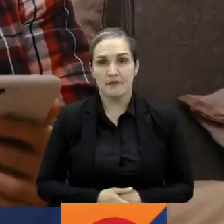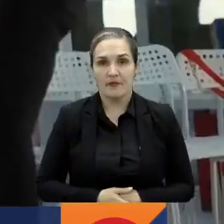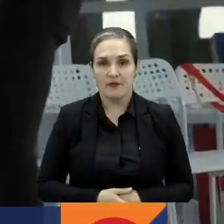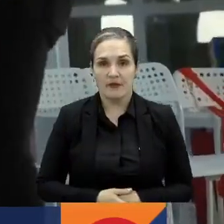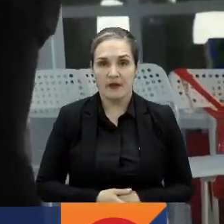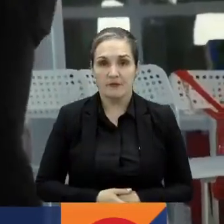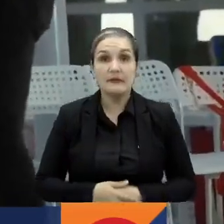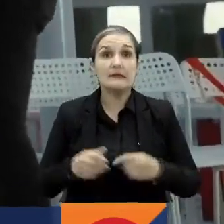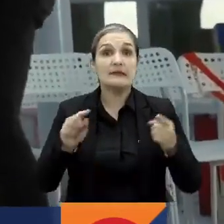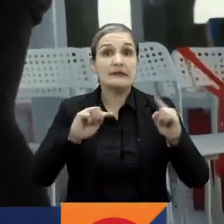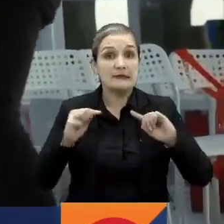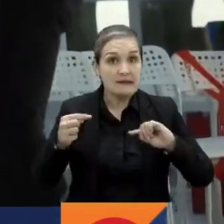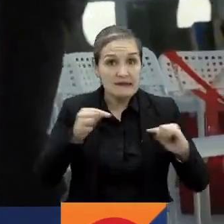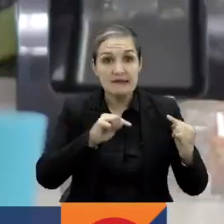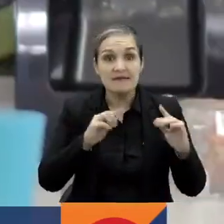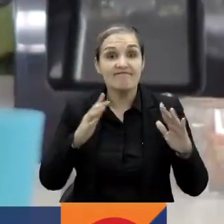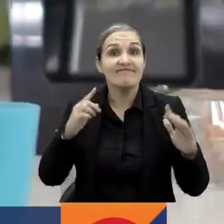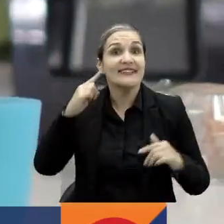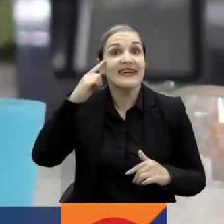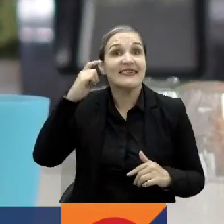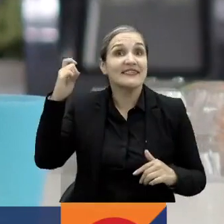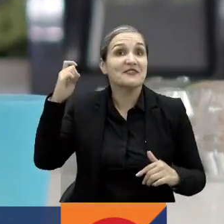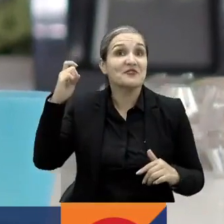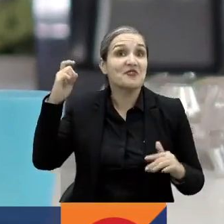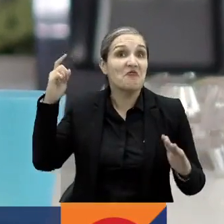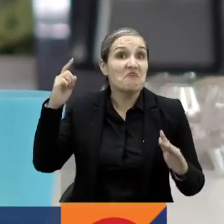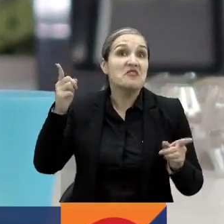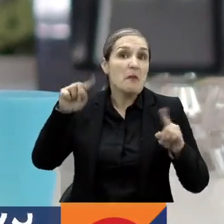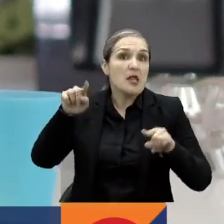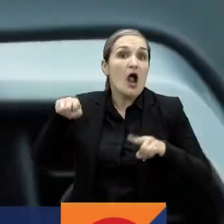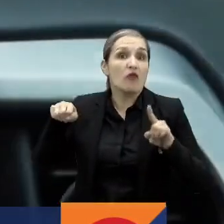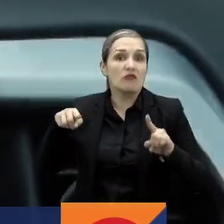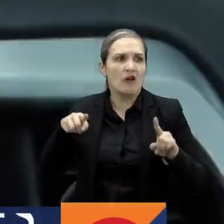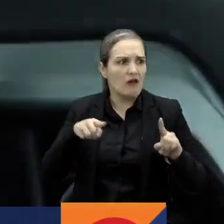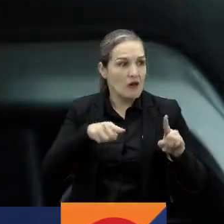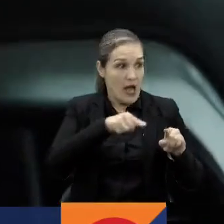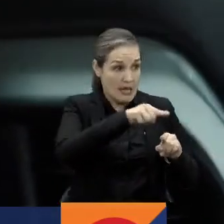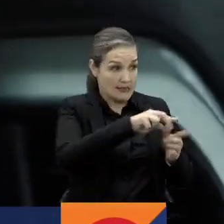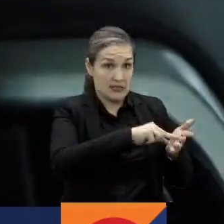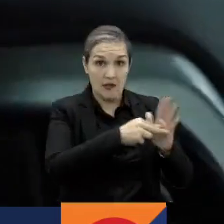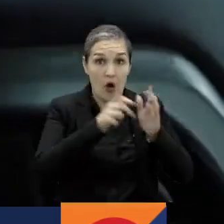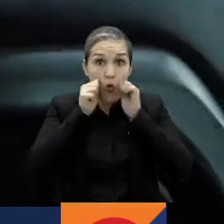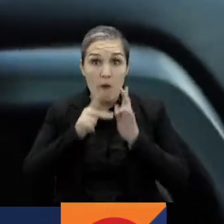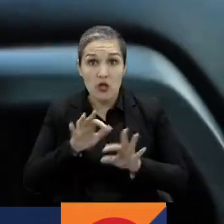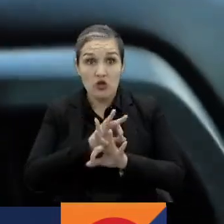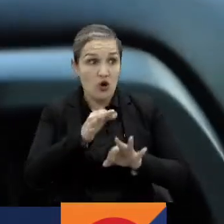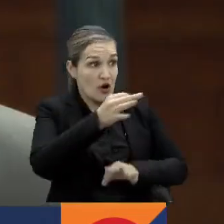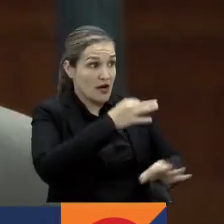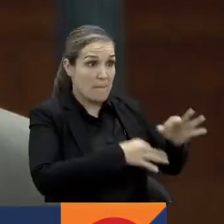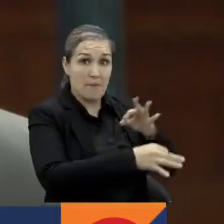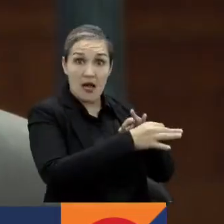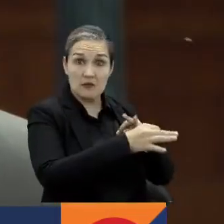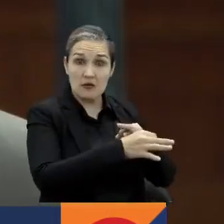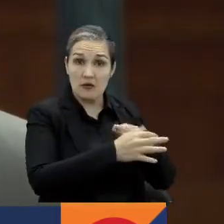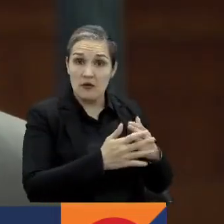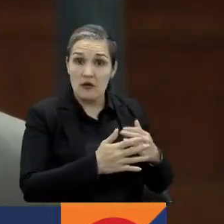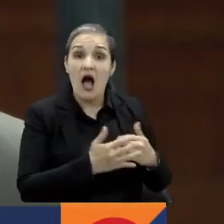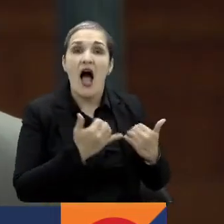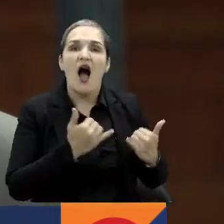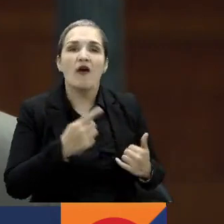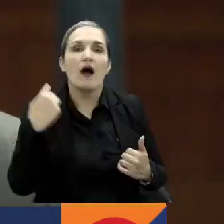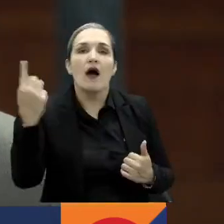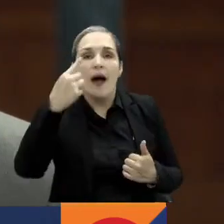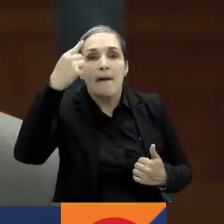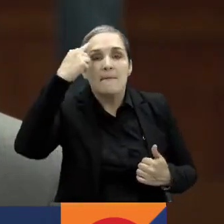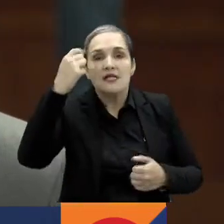El debate implica el posible riesgo que las máquinas reemplacen al hombre. Se piensa que la inteligencia artificial está